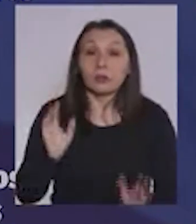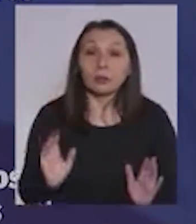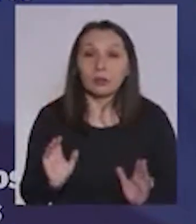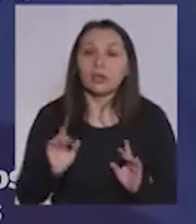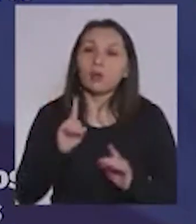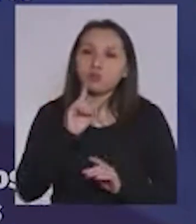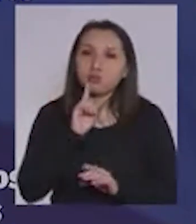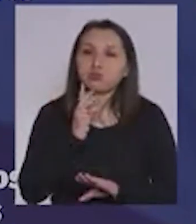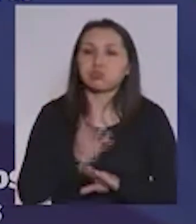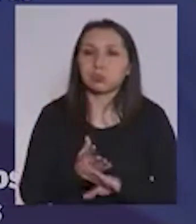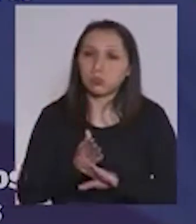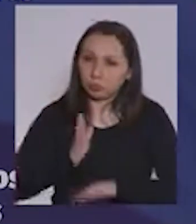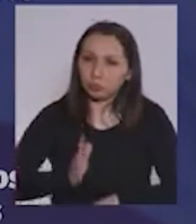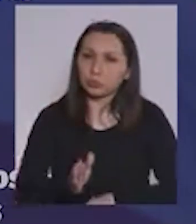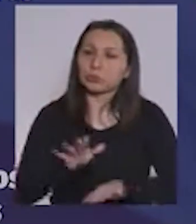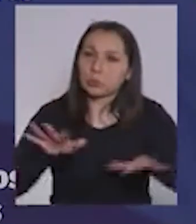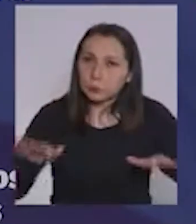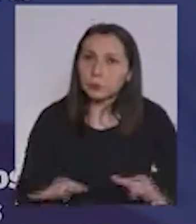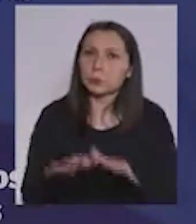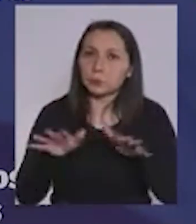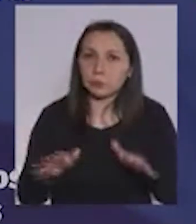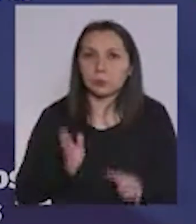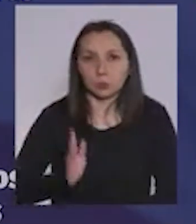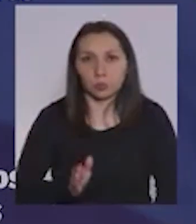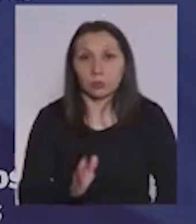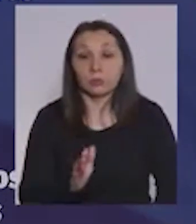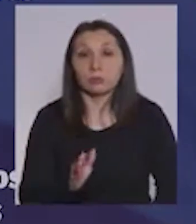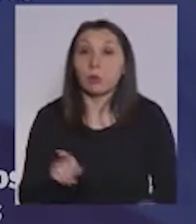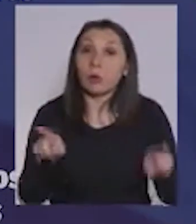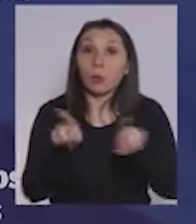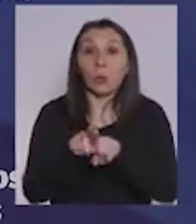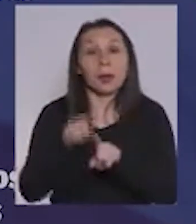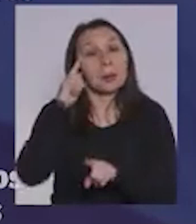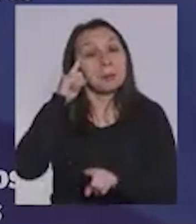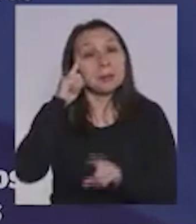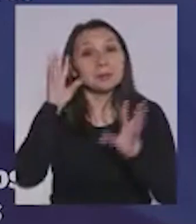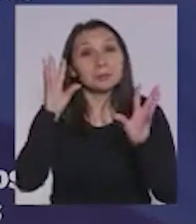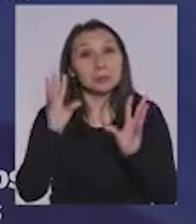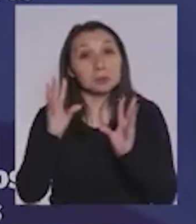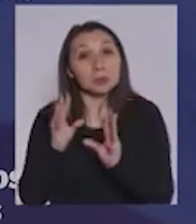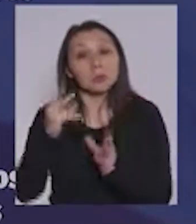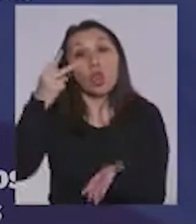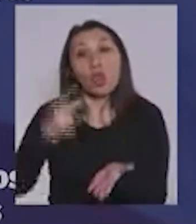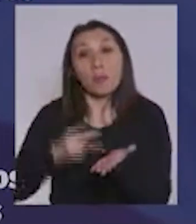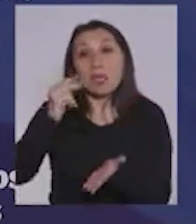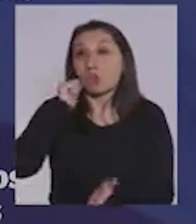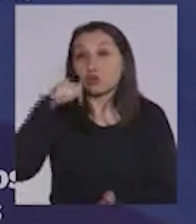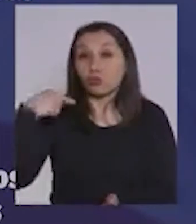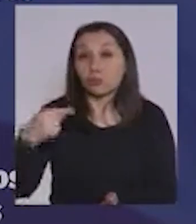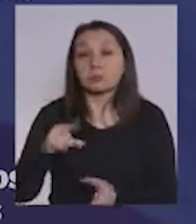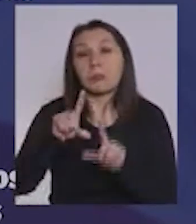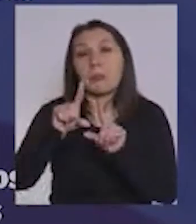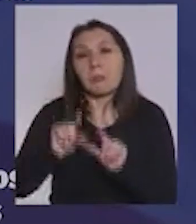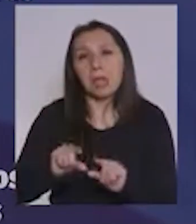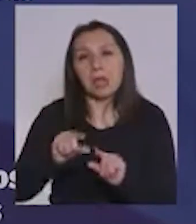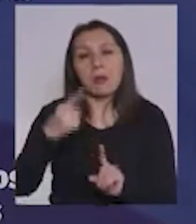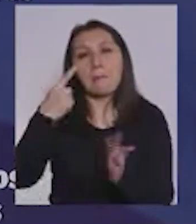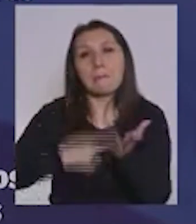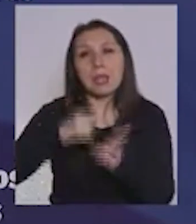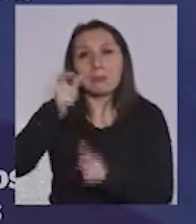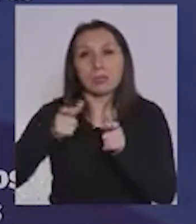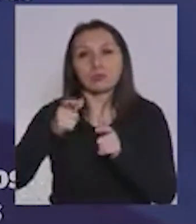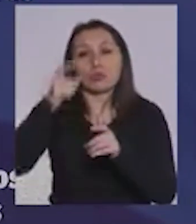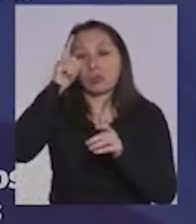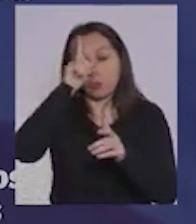que seguir trabajando porque aunque estamos bajo los 2000 casos diarios y tenemos menos de 1000 pacientes